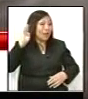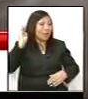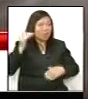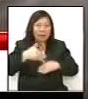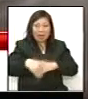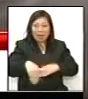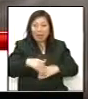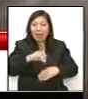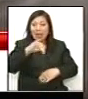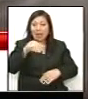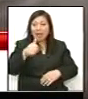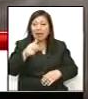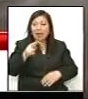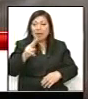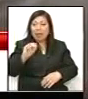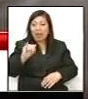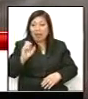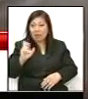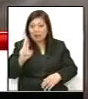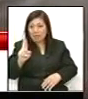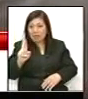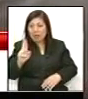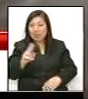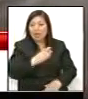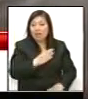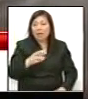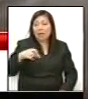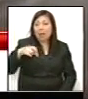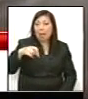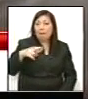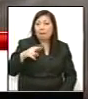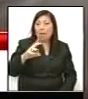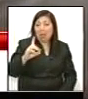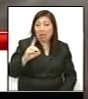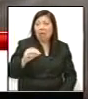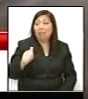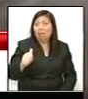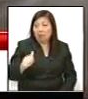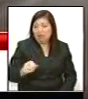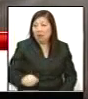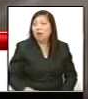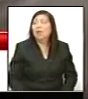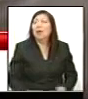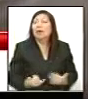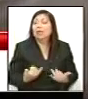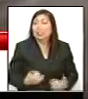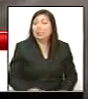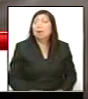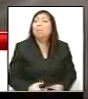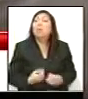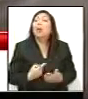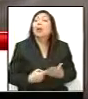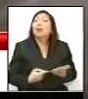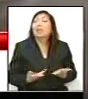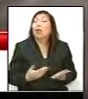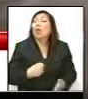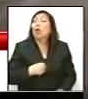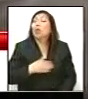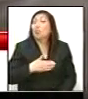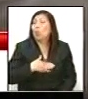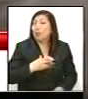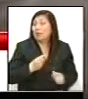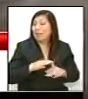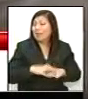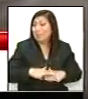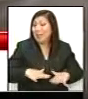fue un intelectual interesante, pero tampoco pues era un basadre, ¿no? Pero tiene la avenida más importante del Perú en este momento. ¿Por qué? Porque era dueño de esas